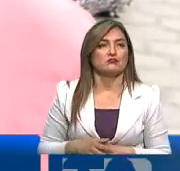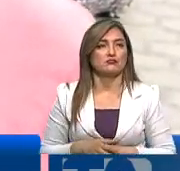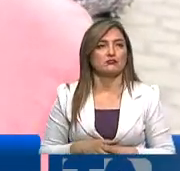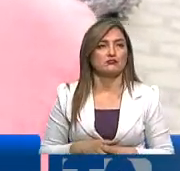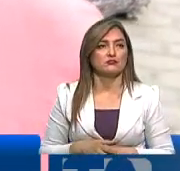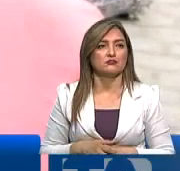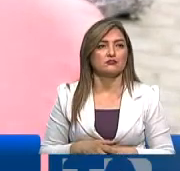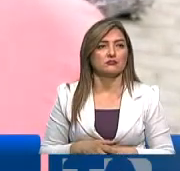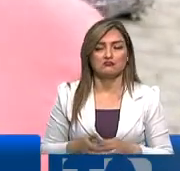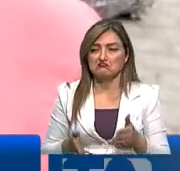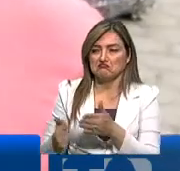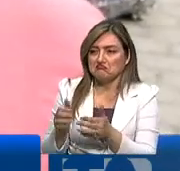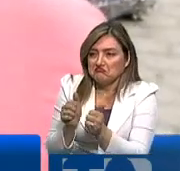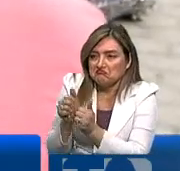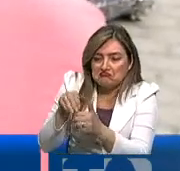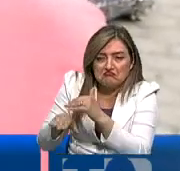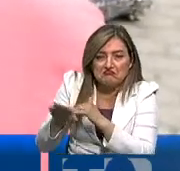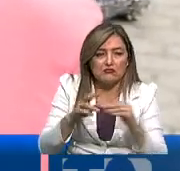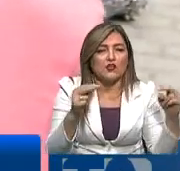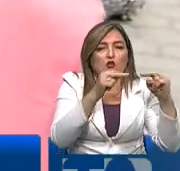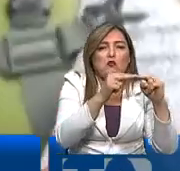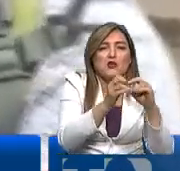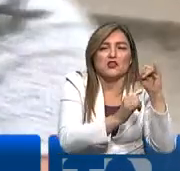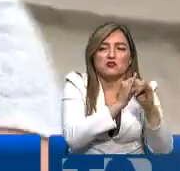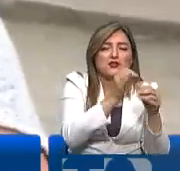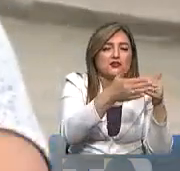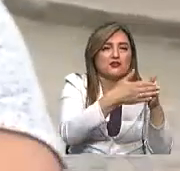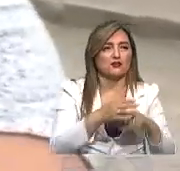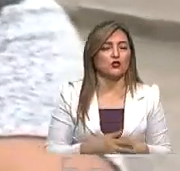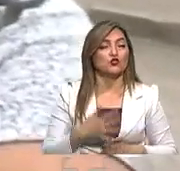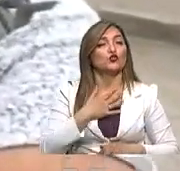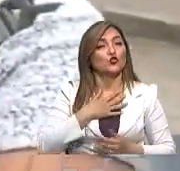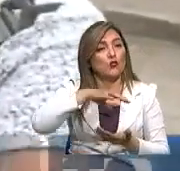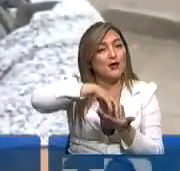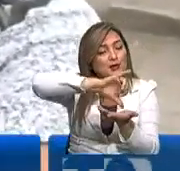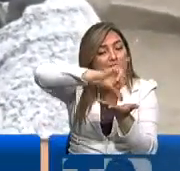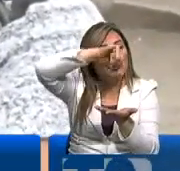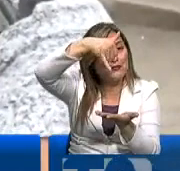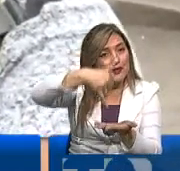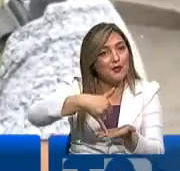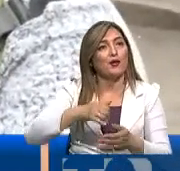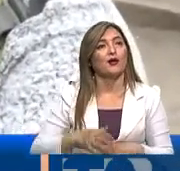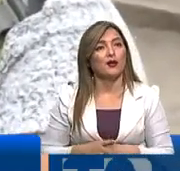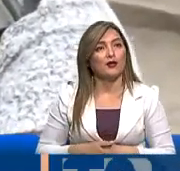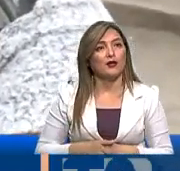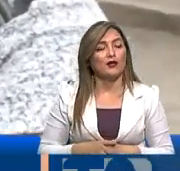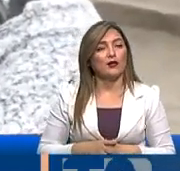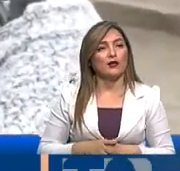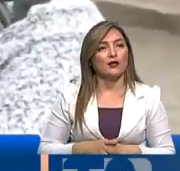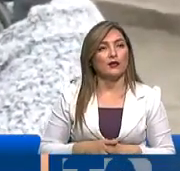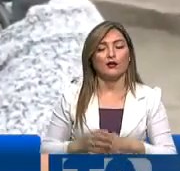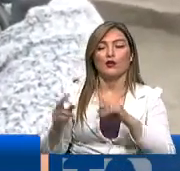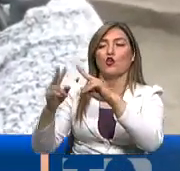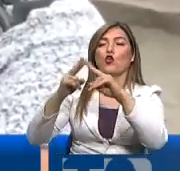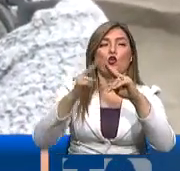de cruzar por esta vía, porque igual Rumichaca está cerrada. Vengo de Manabí, de Jipijapa, exactamente de Jipijapa. Por acá conociendo